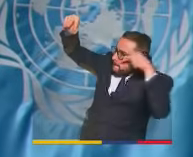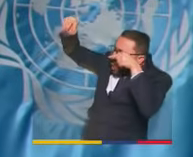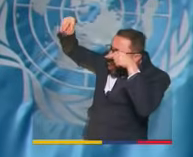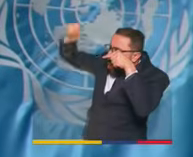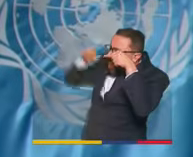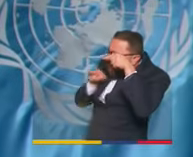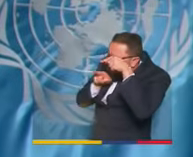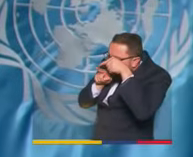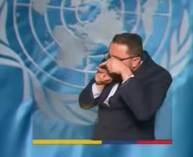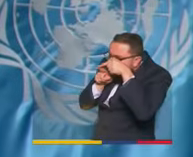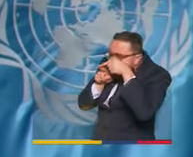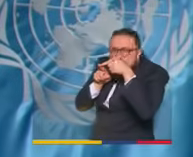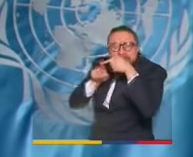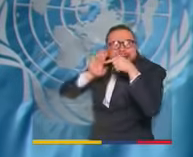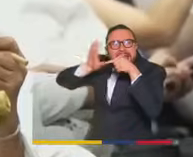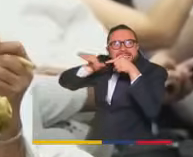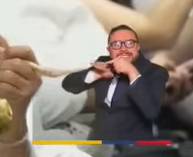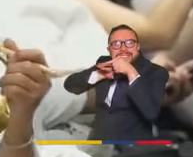biodiversidad planetaria.